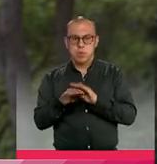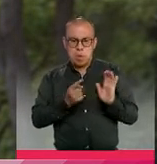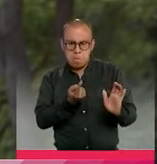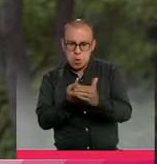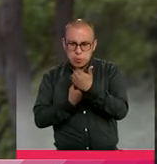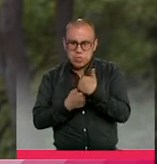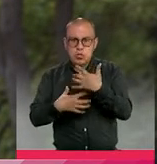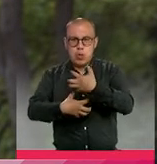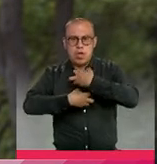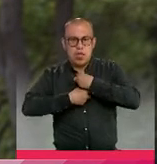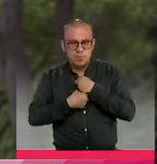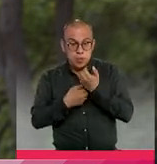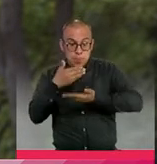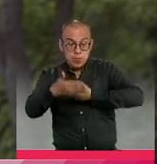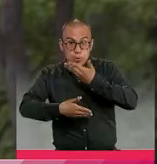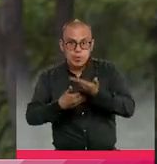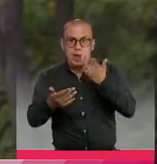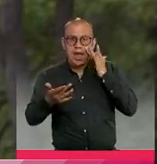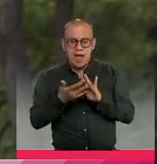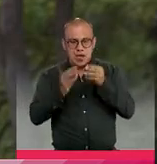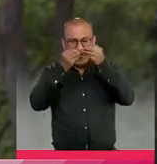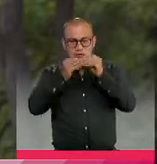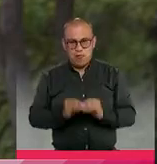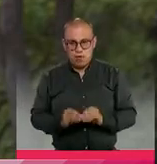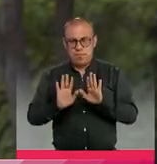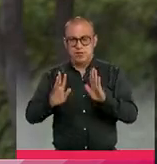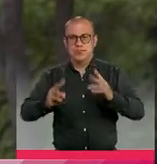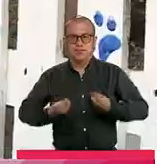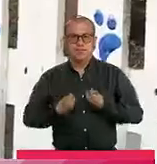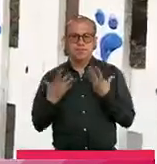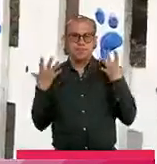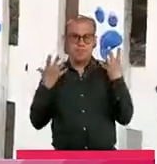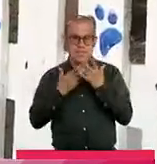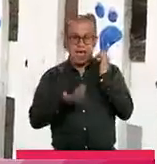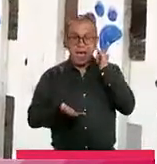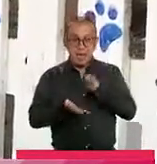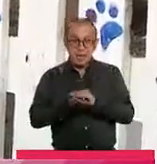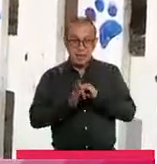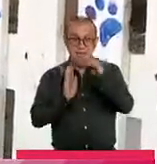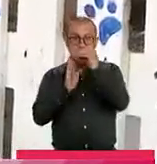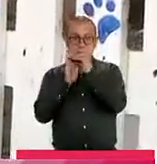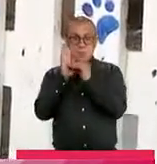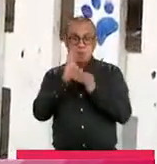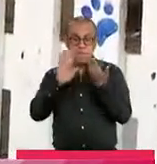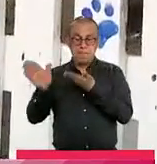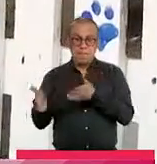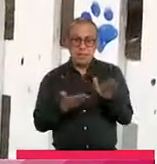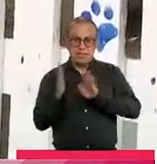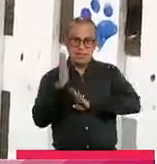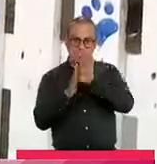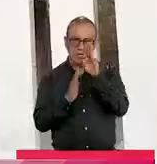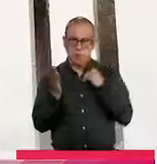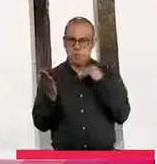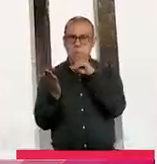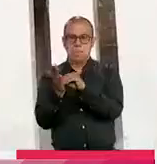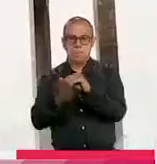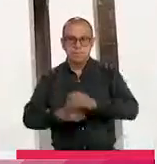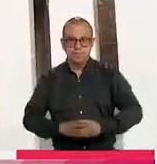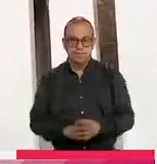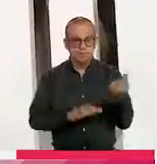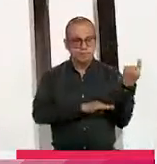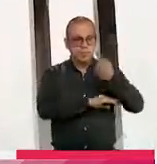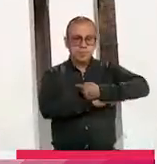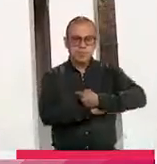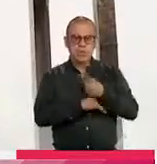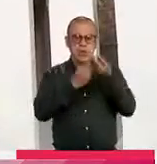la adopción y el respeto para todas las formas de vida, tal como quedó contemplado en nuestro plan de desarrollo. Además, se efectuará una jornada